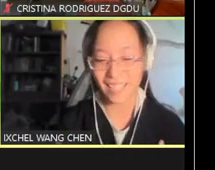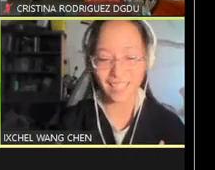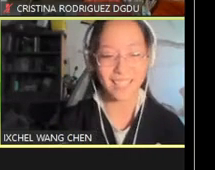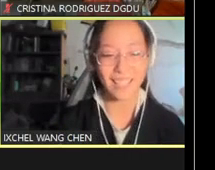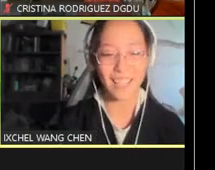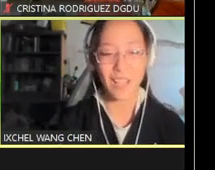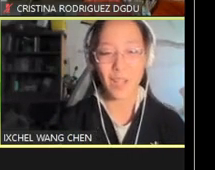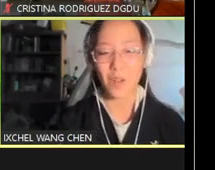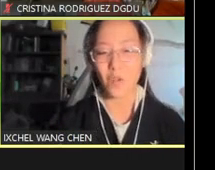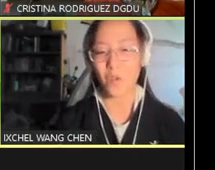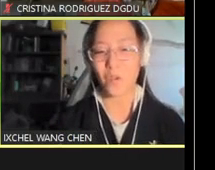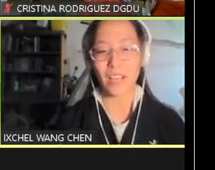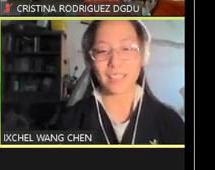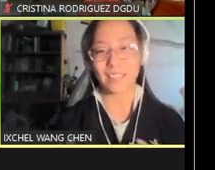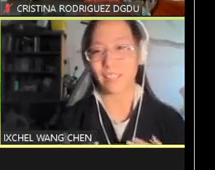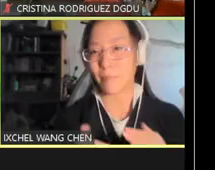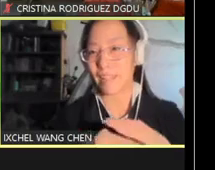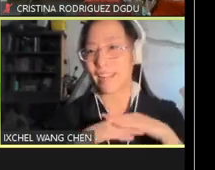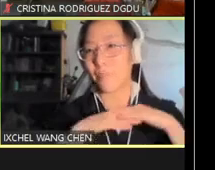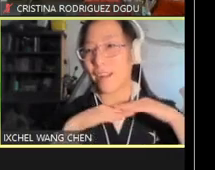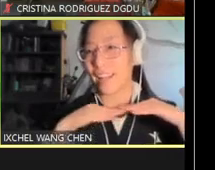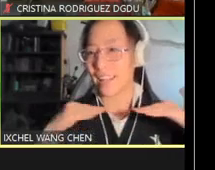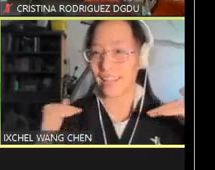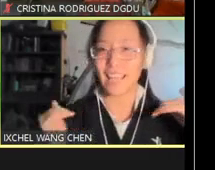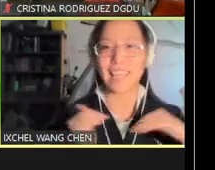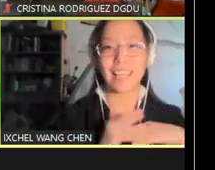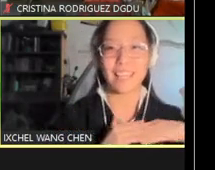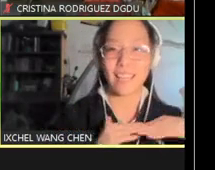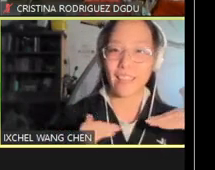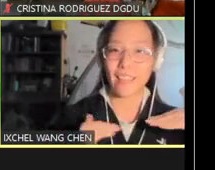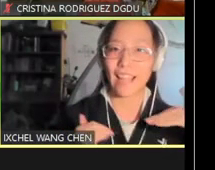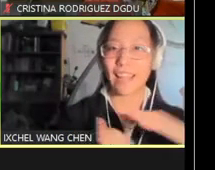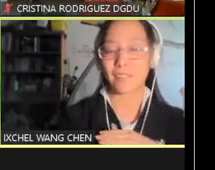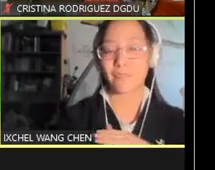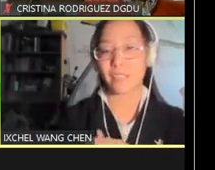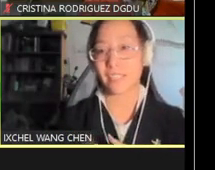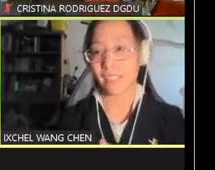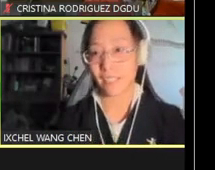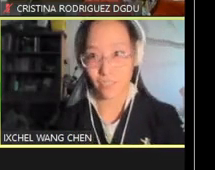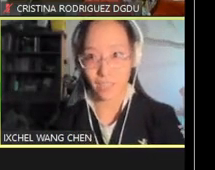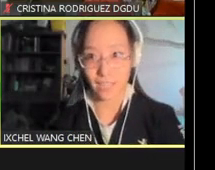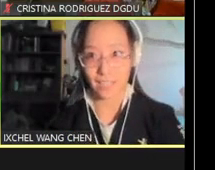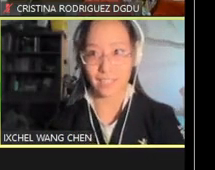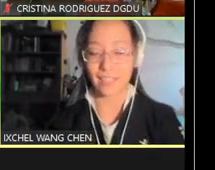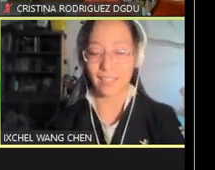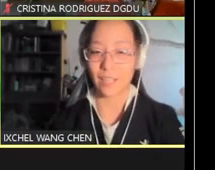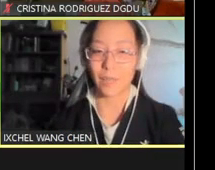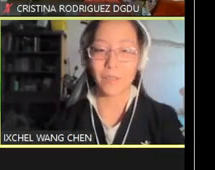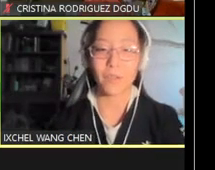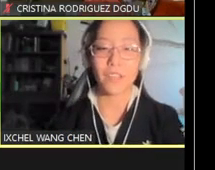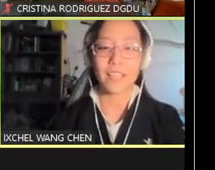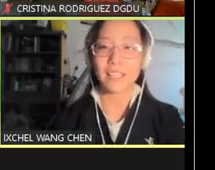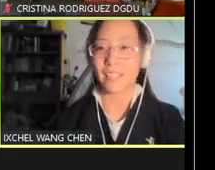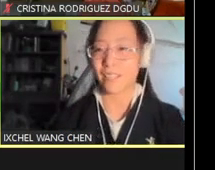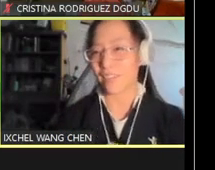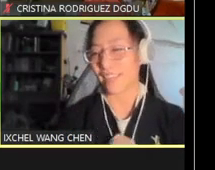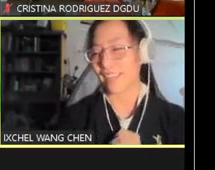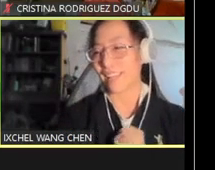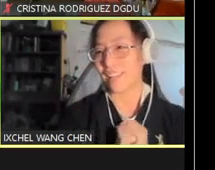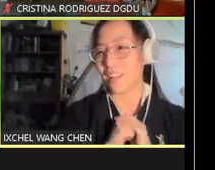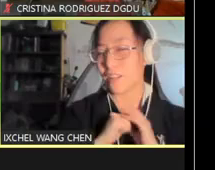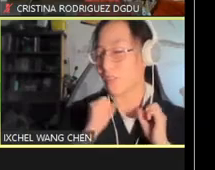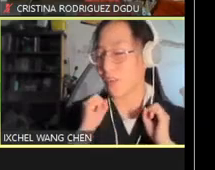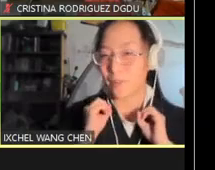la sintetizan, no lo hacen de manera paralela y alineada a las fuerzas de tensión que necesita el ligamento, sino